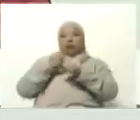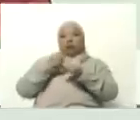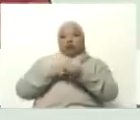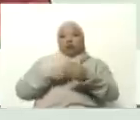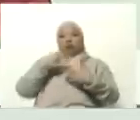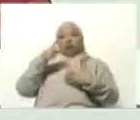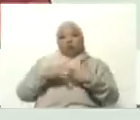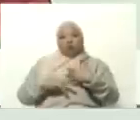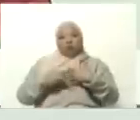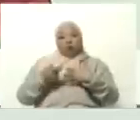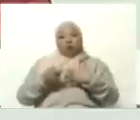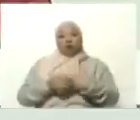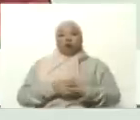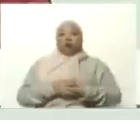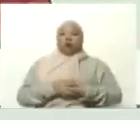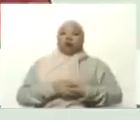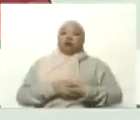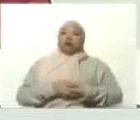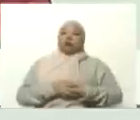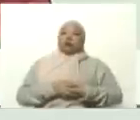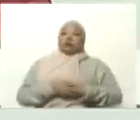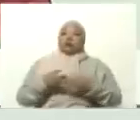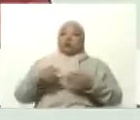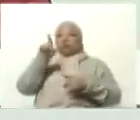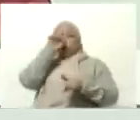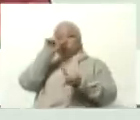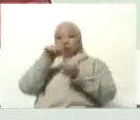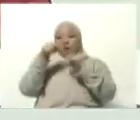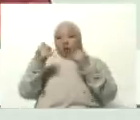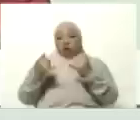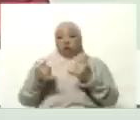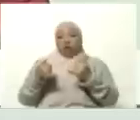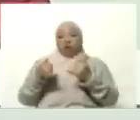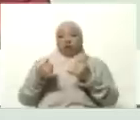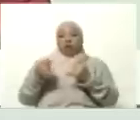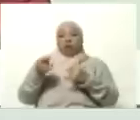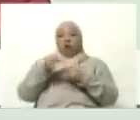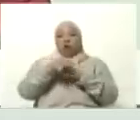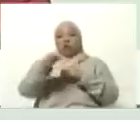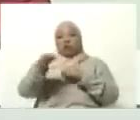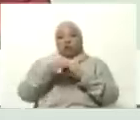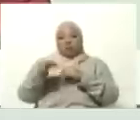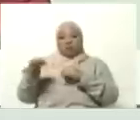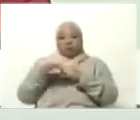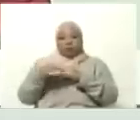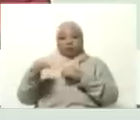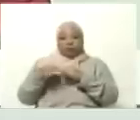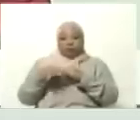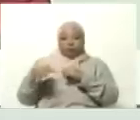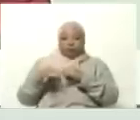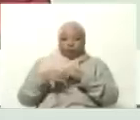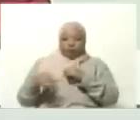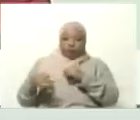propuestas para los equipos políticos estatales, municipales, y